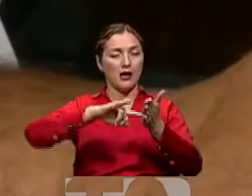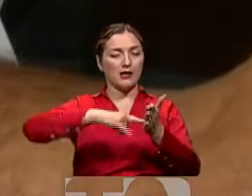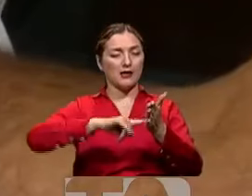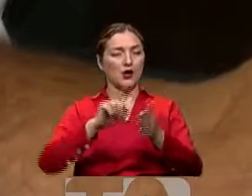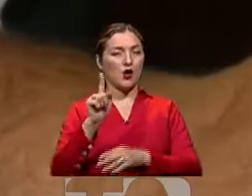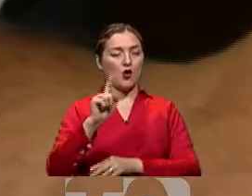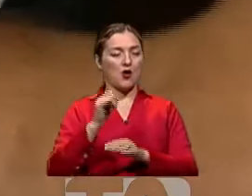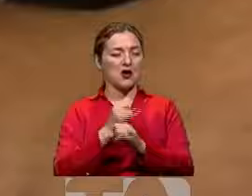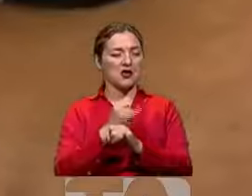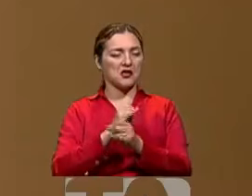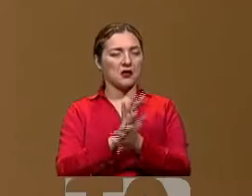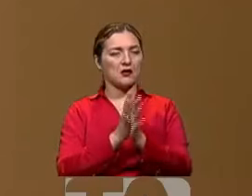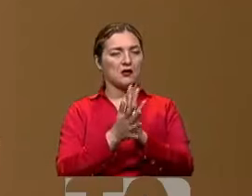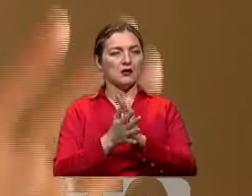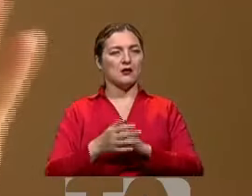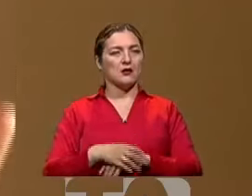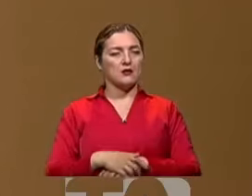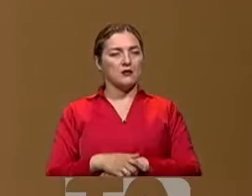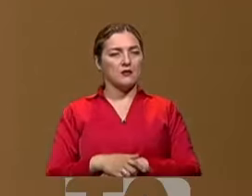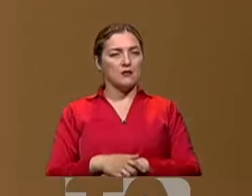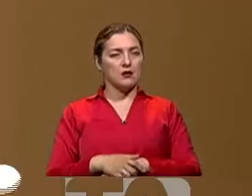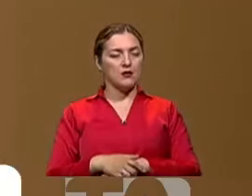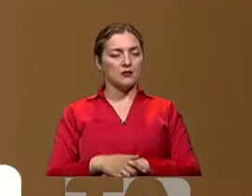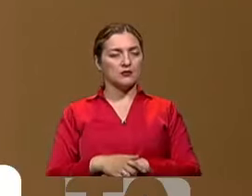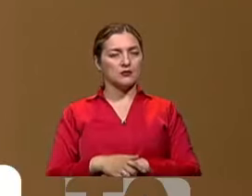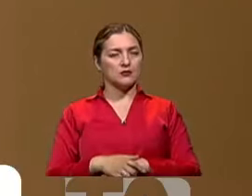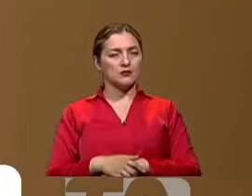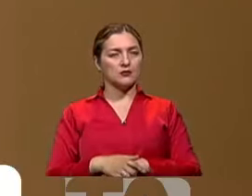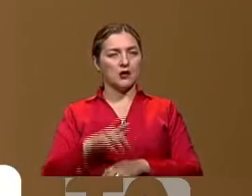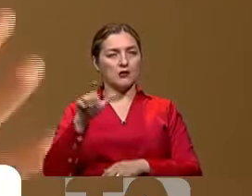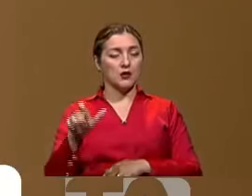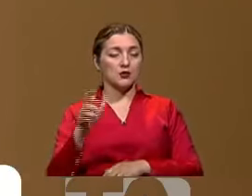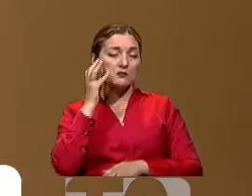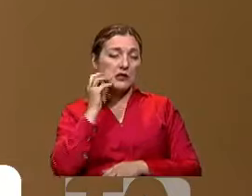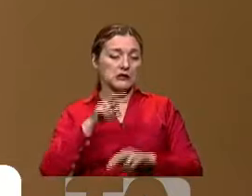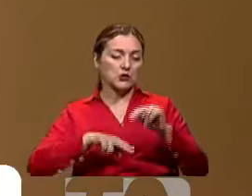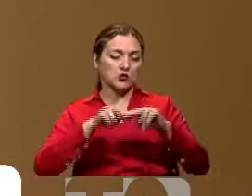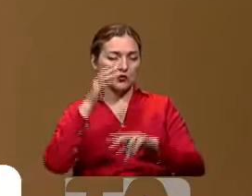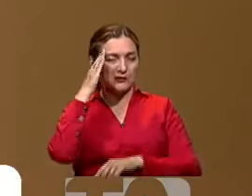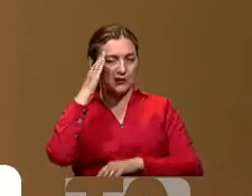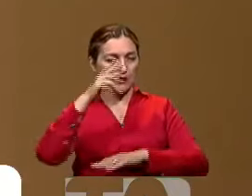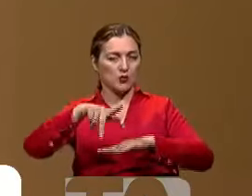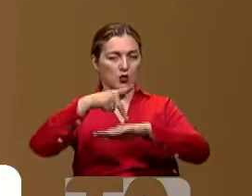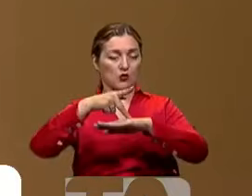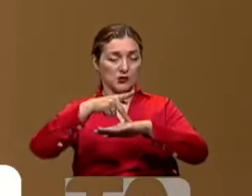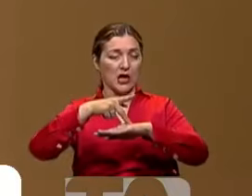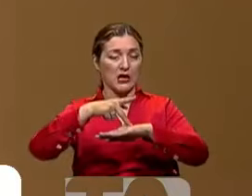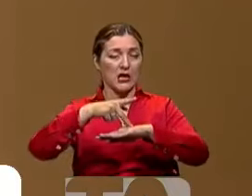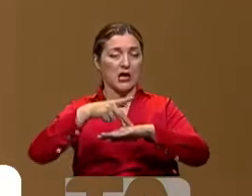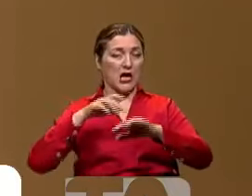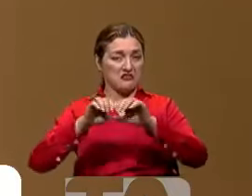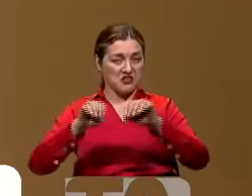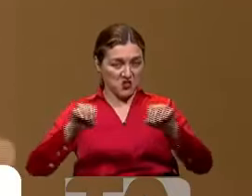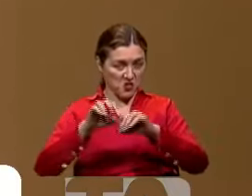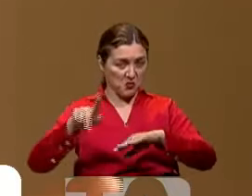arquitecto o ingeniero civil. Puede ser que sea una persona que tenga experiencia, pero profesional de la construcción no es. Y si